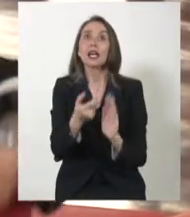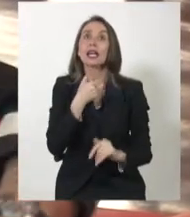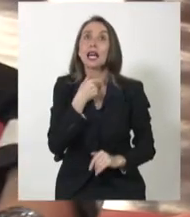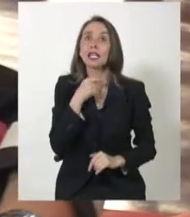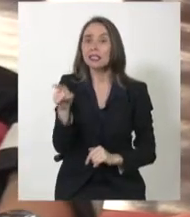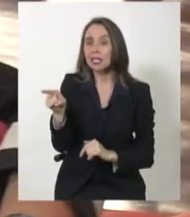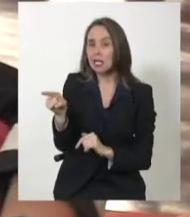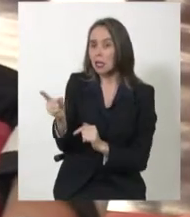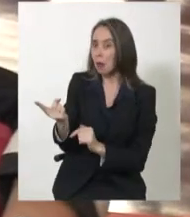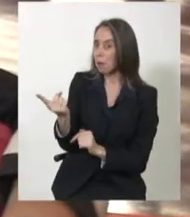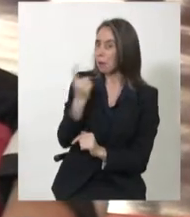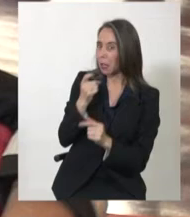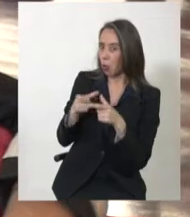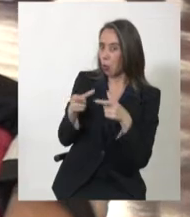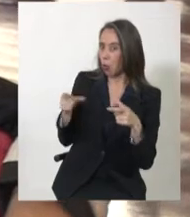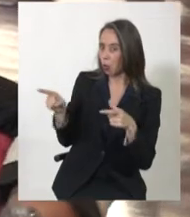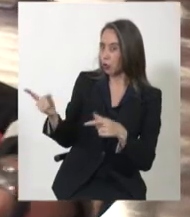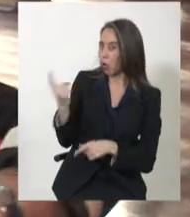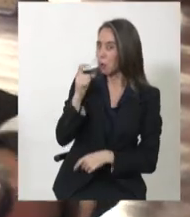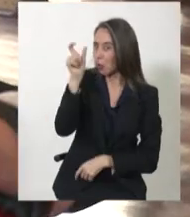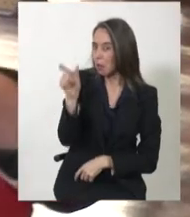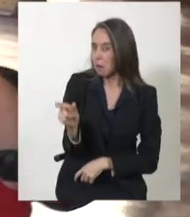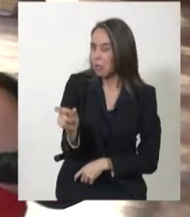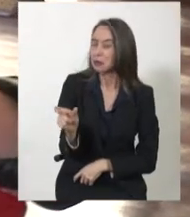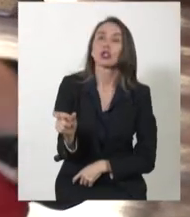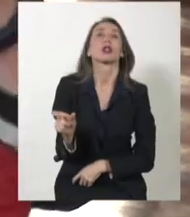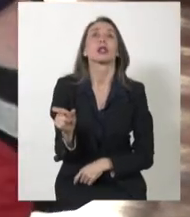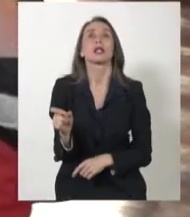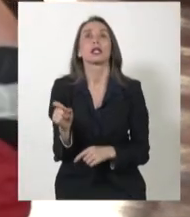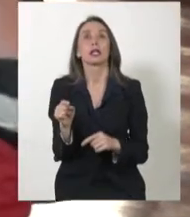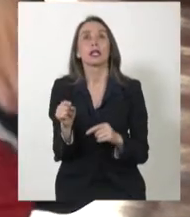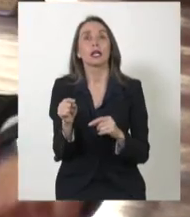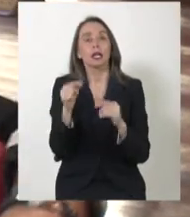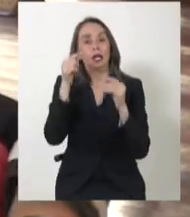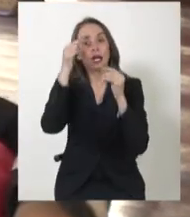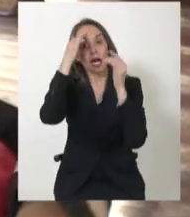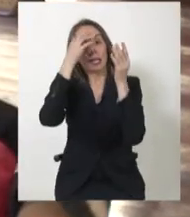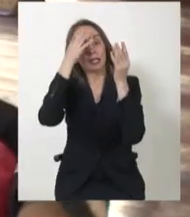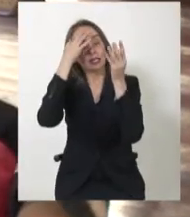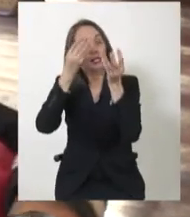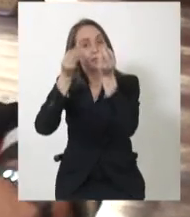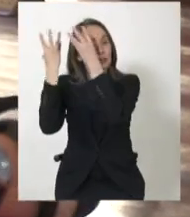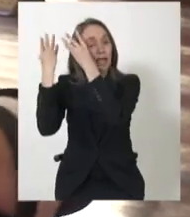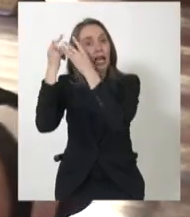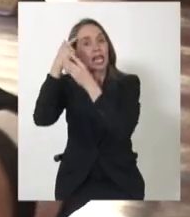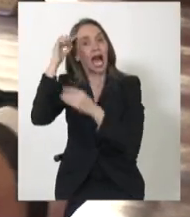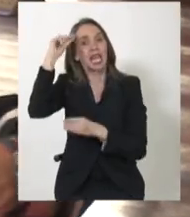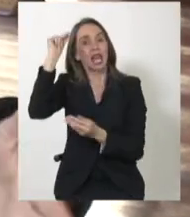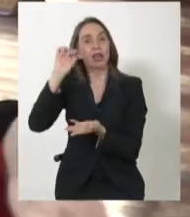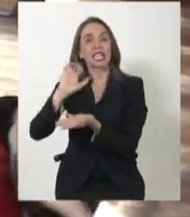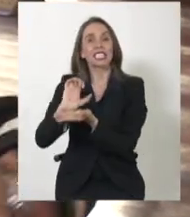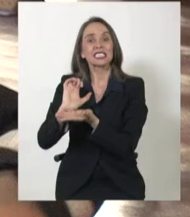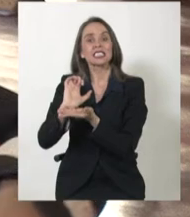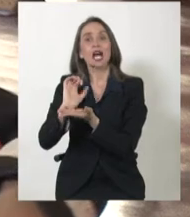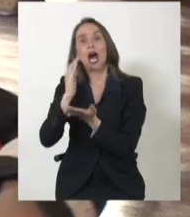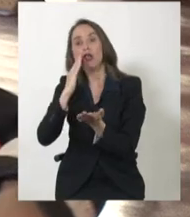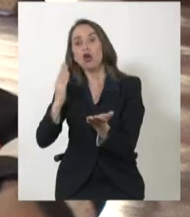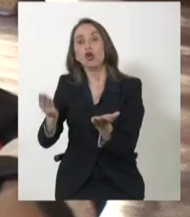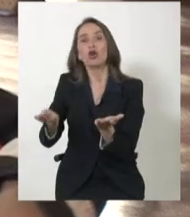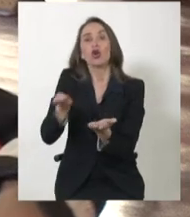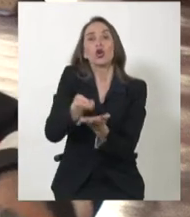está preguntando, es preciso desembarazarnos de este Estado subsidiario, que no está reconocido